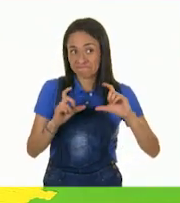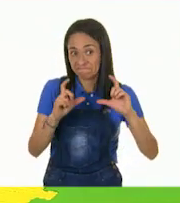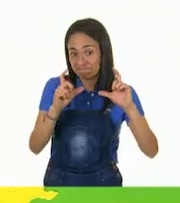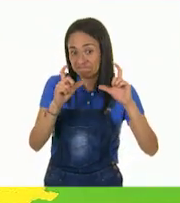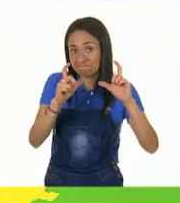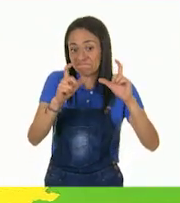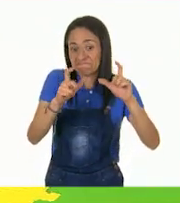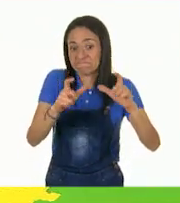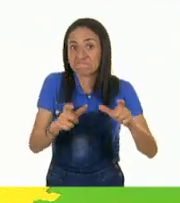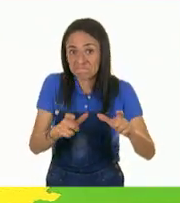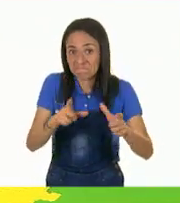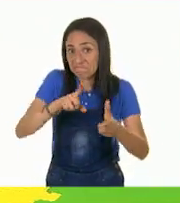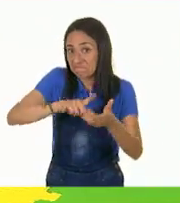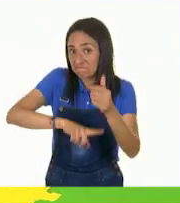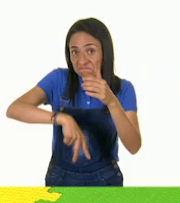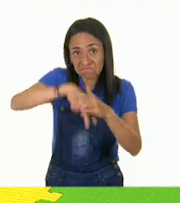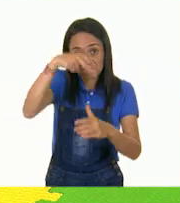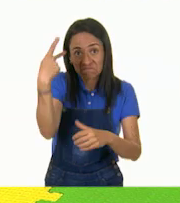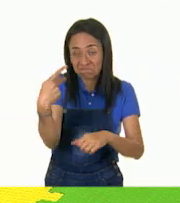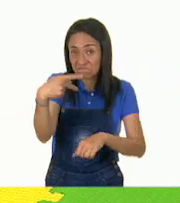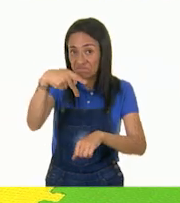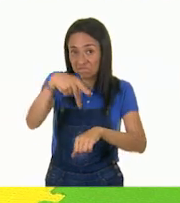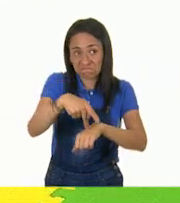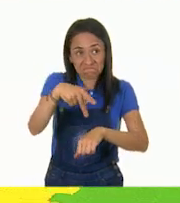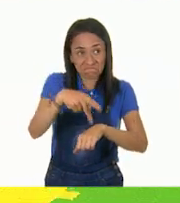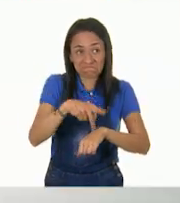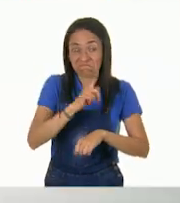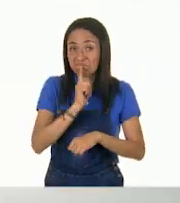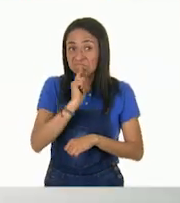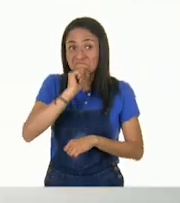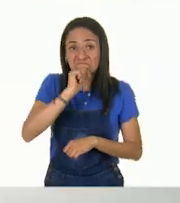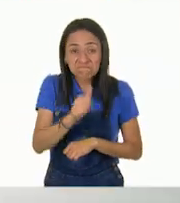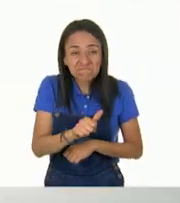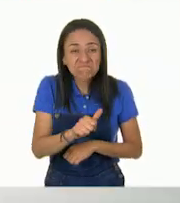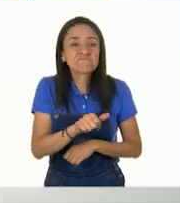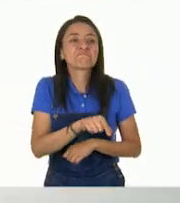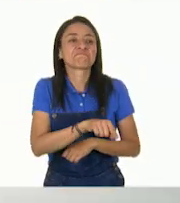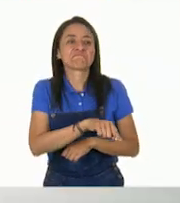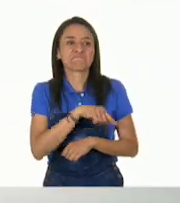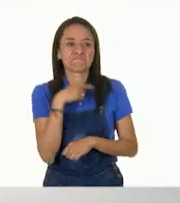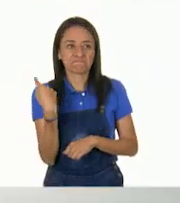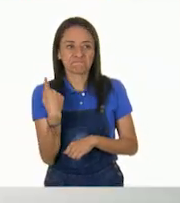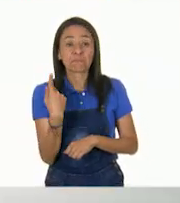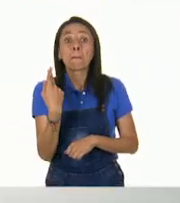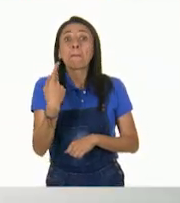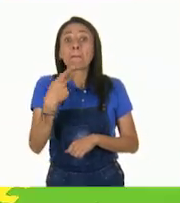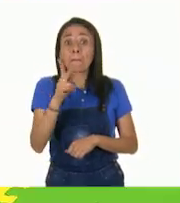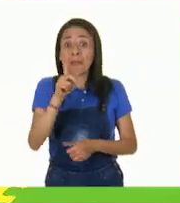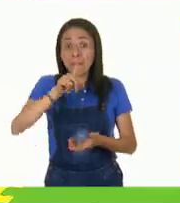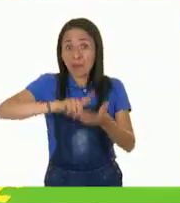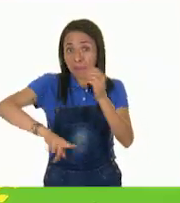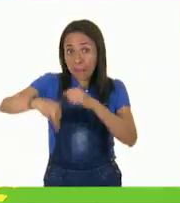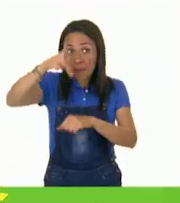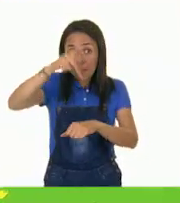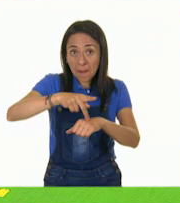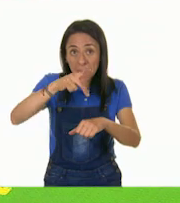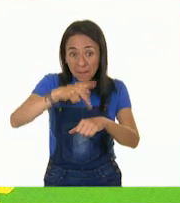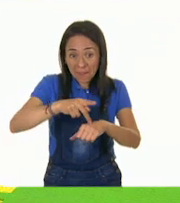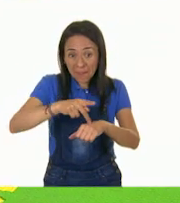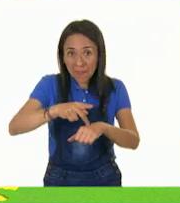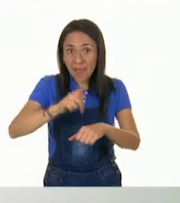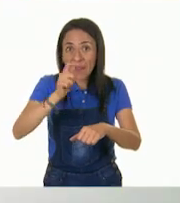sin roca adentro iremos fuera y si la roca queda en medio dentro